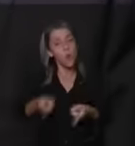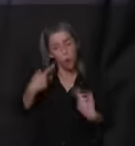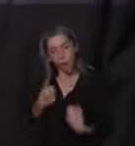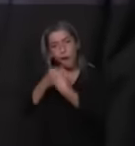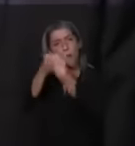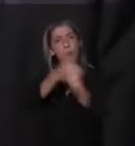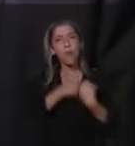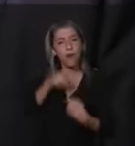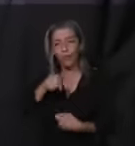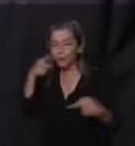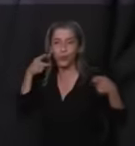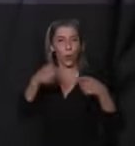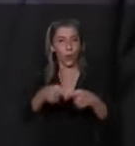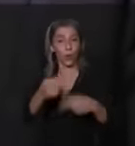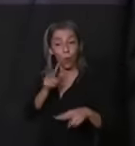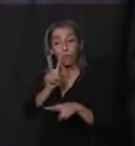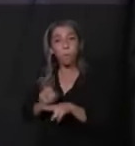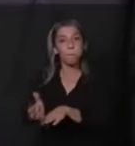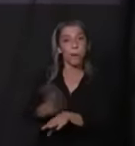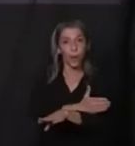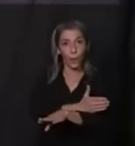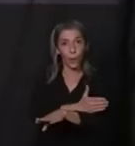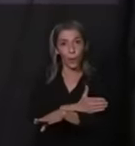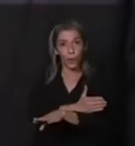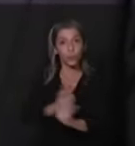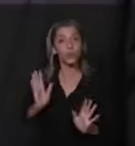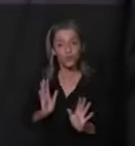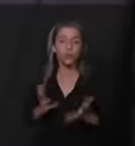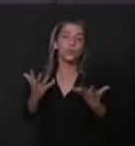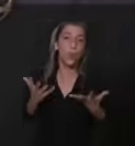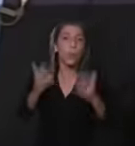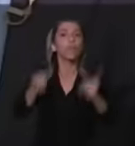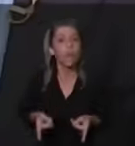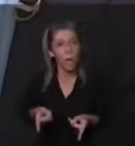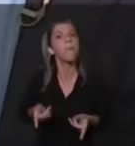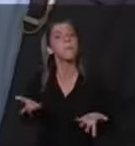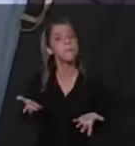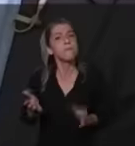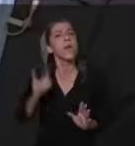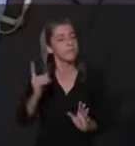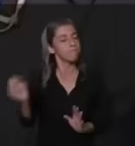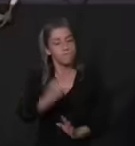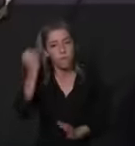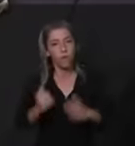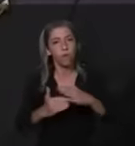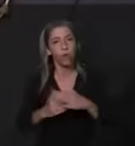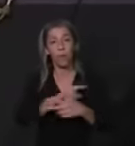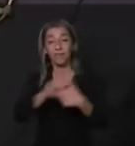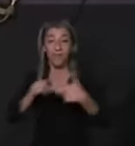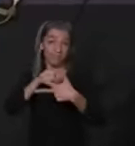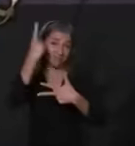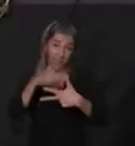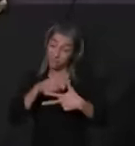la tarea de prevención. Tenemos además la responsabilidad de atacar los 3 crímenes transnacionales.